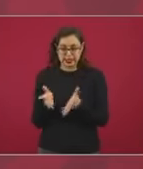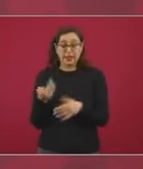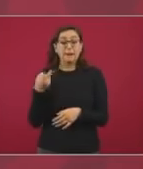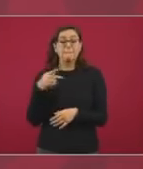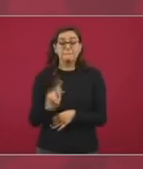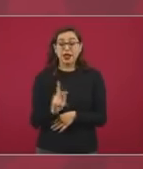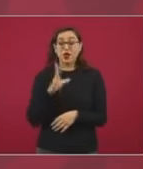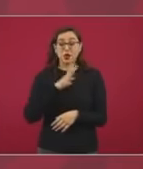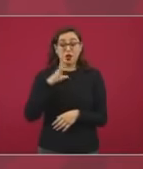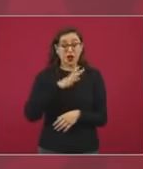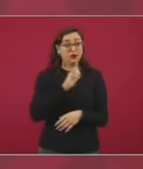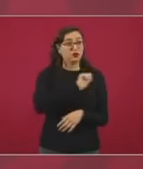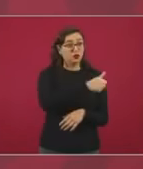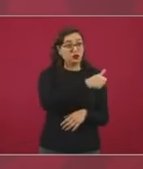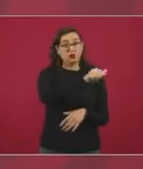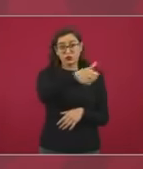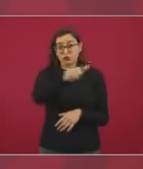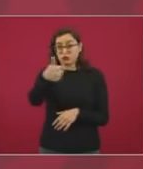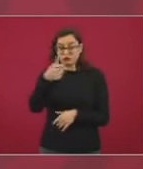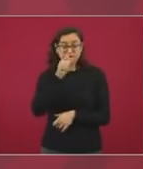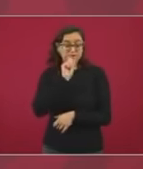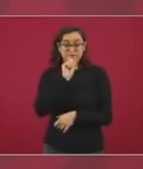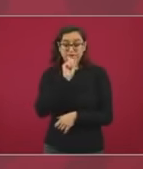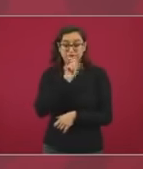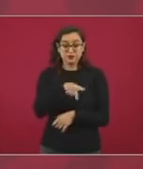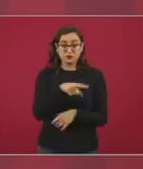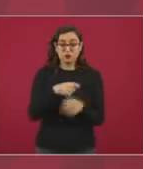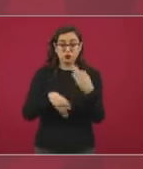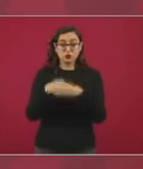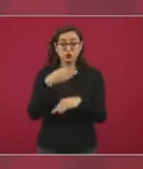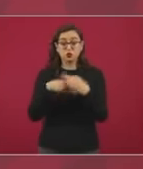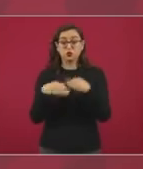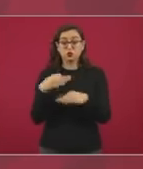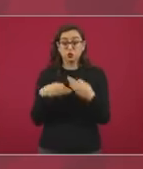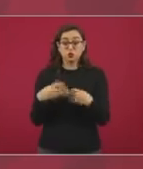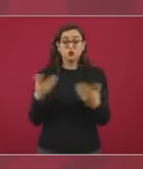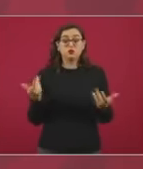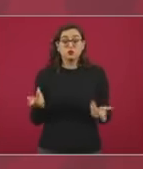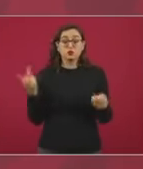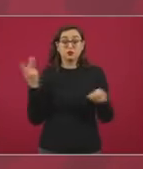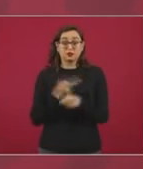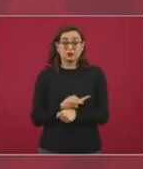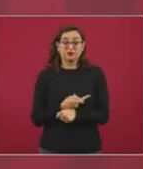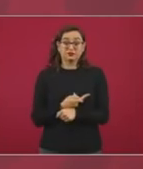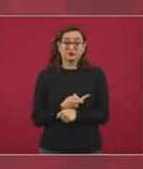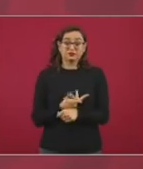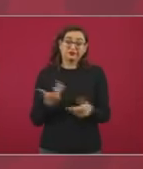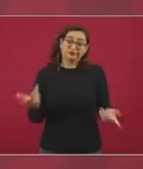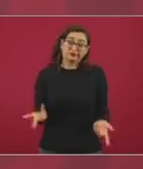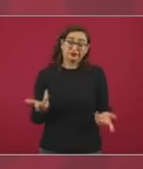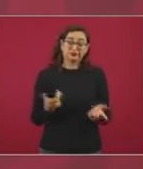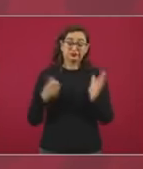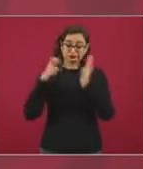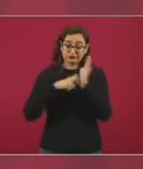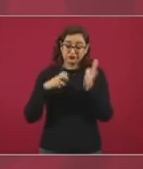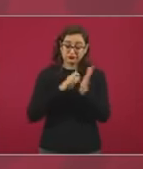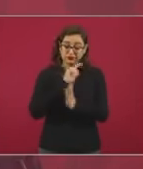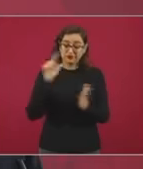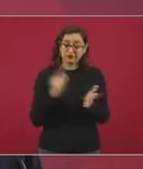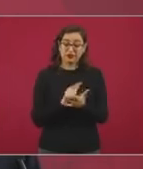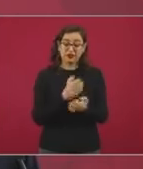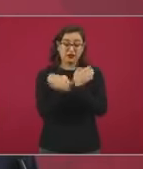todos los afectados por la imposición de la mal llamada reforma educativa